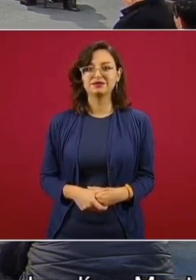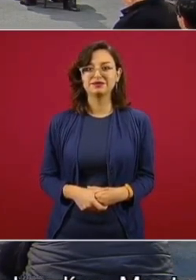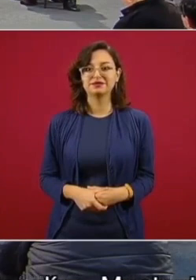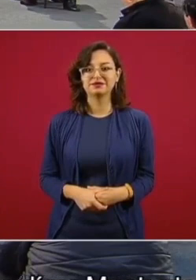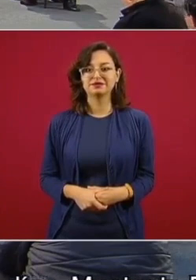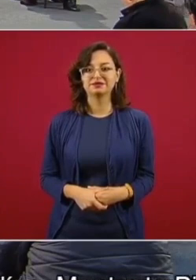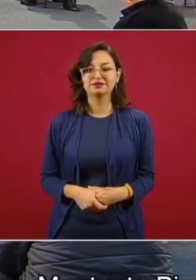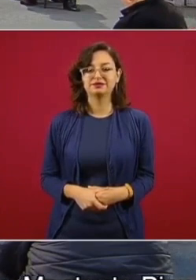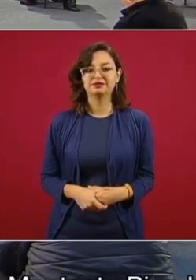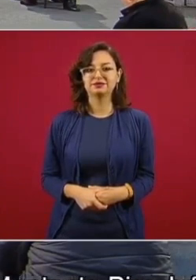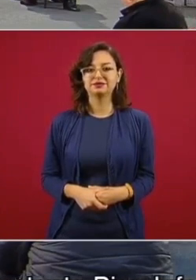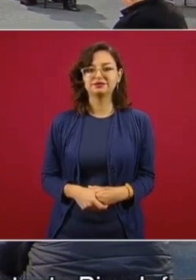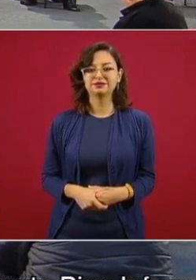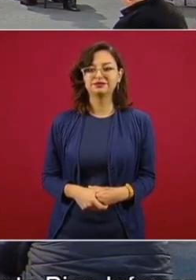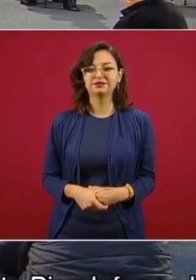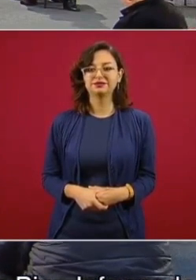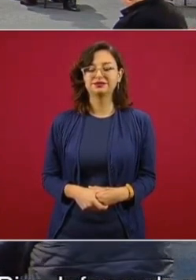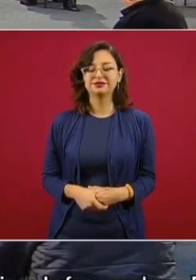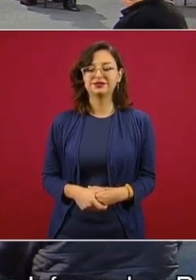Súbele.